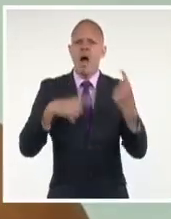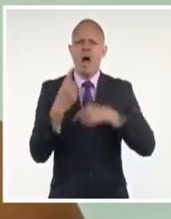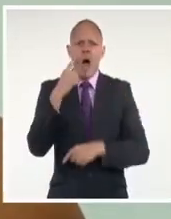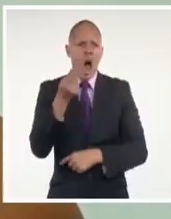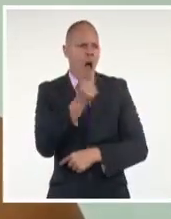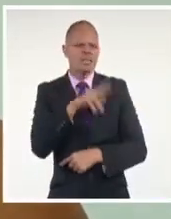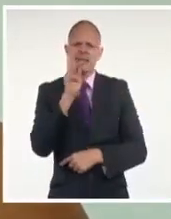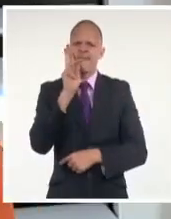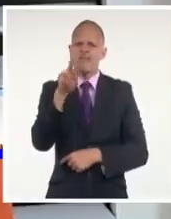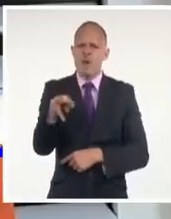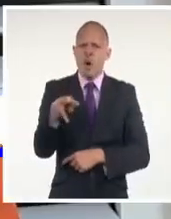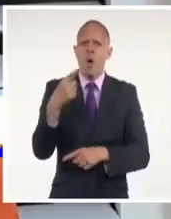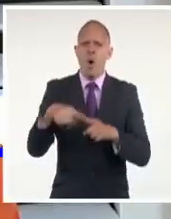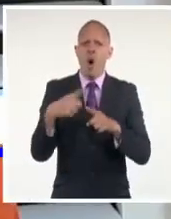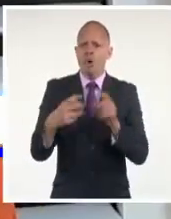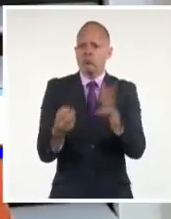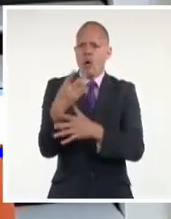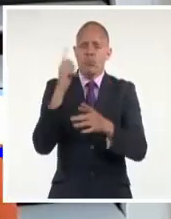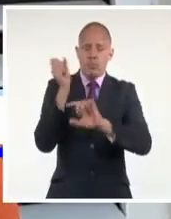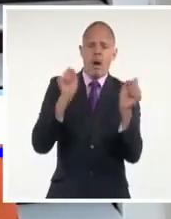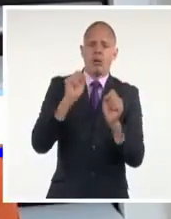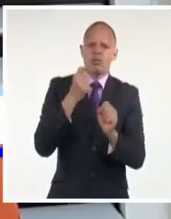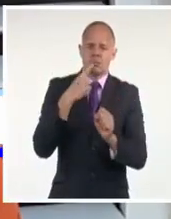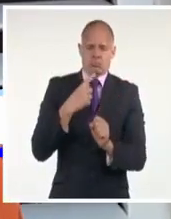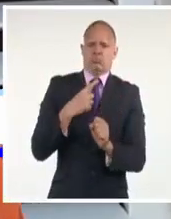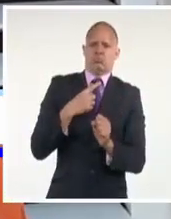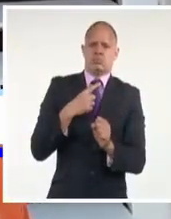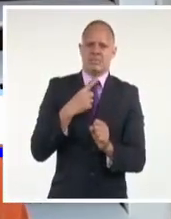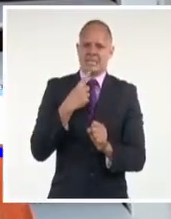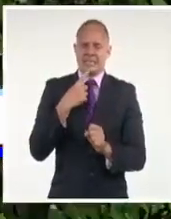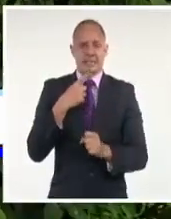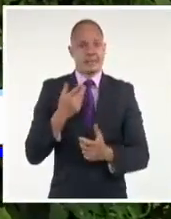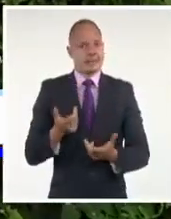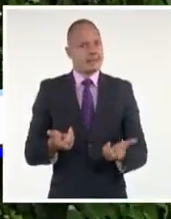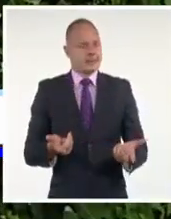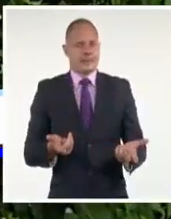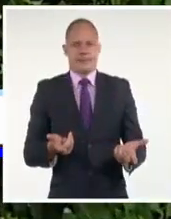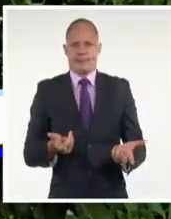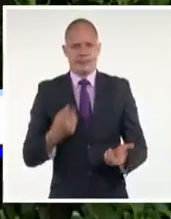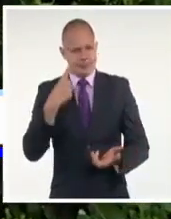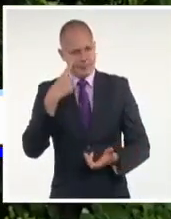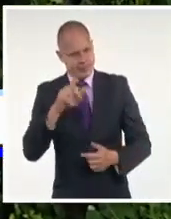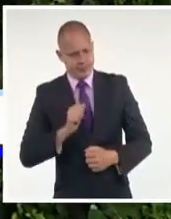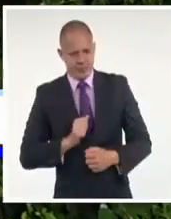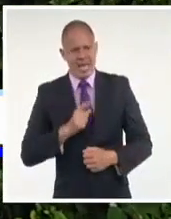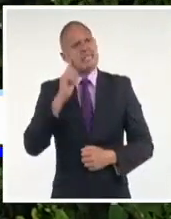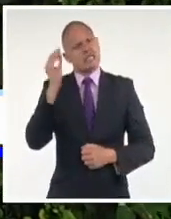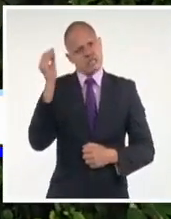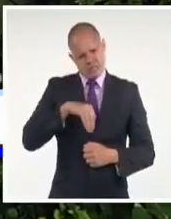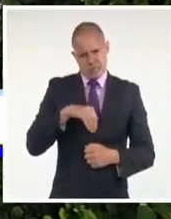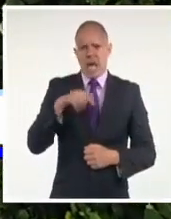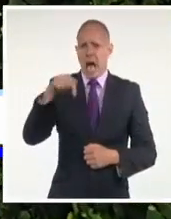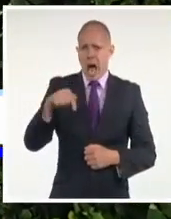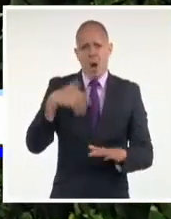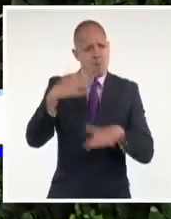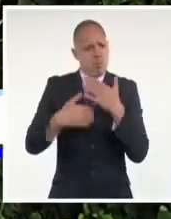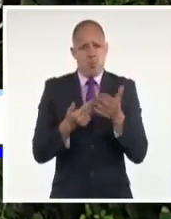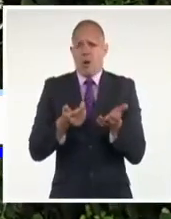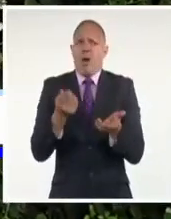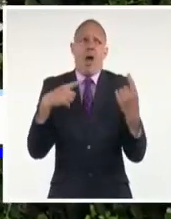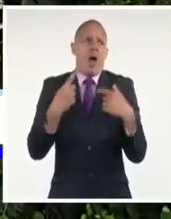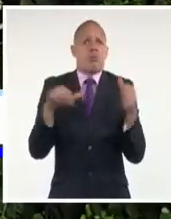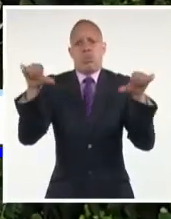impuesto la pandemia y el agravamiento del bloqueo, no flaquean ni se dejan confundir. Sabemos que estamos viviendo momentos muy tensos en nuestro país, que